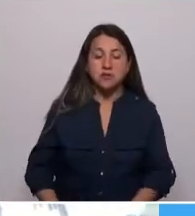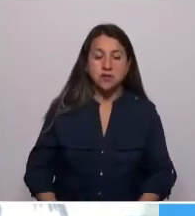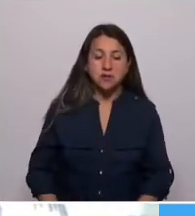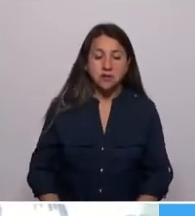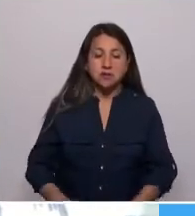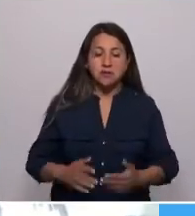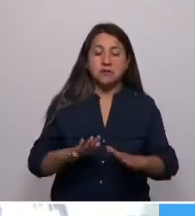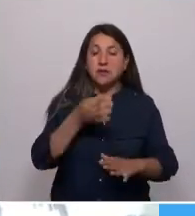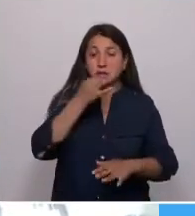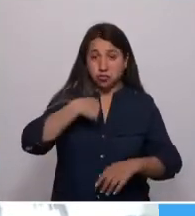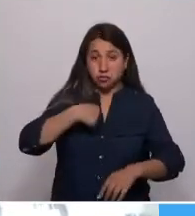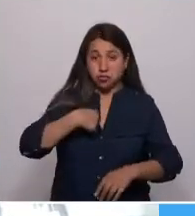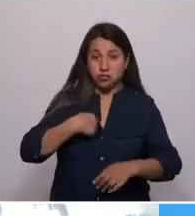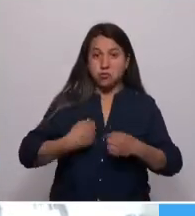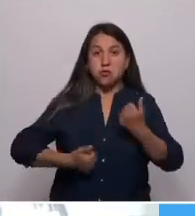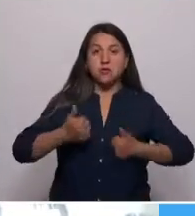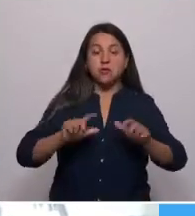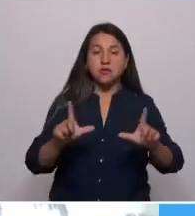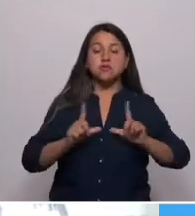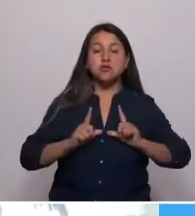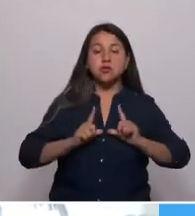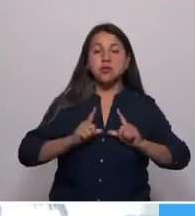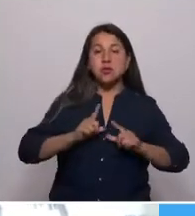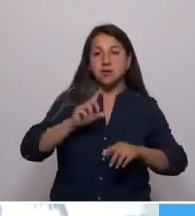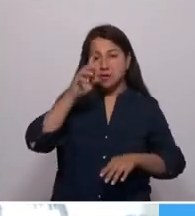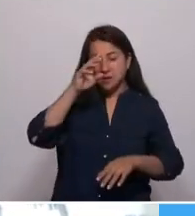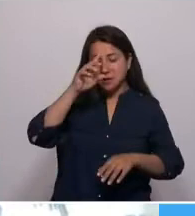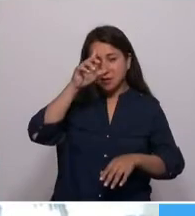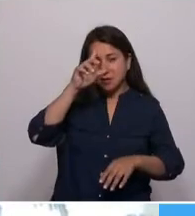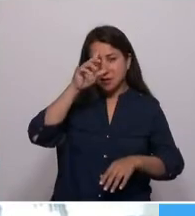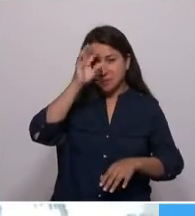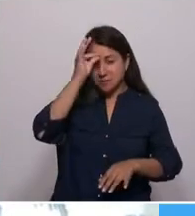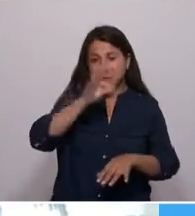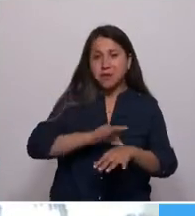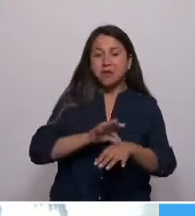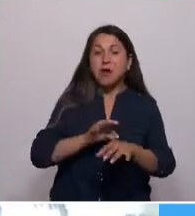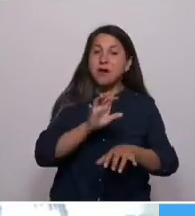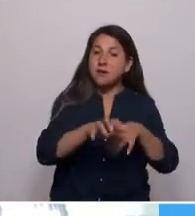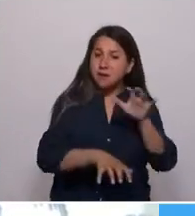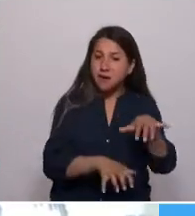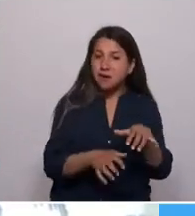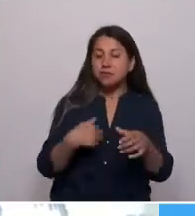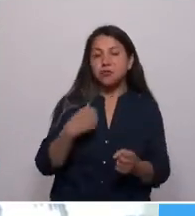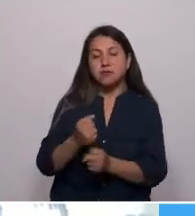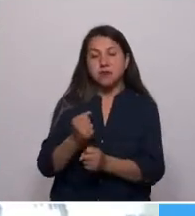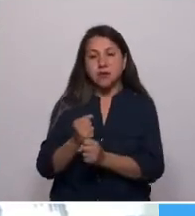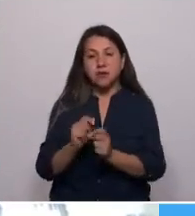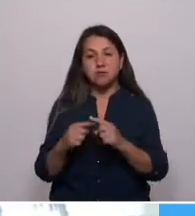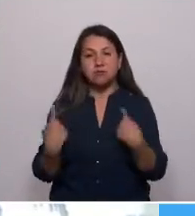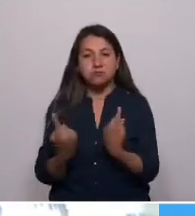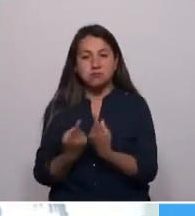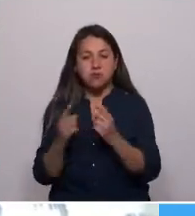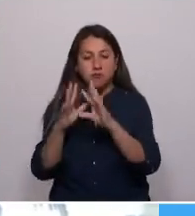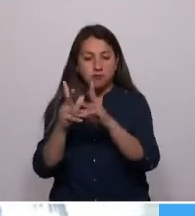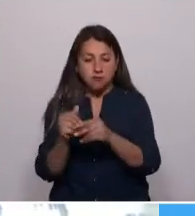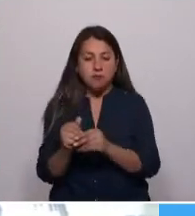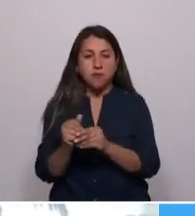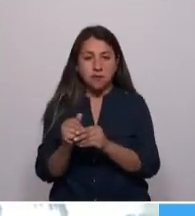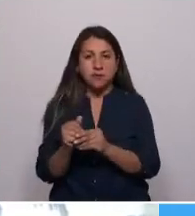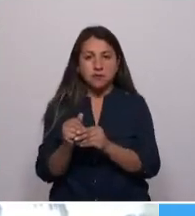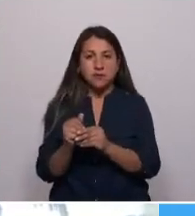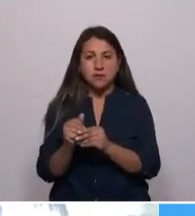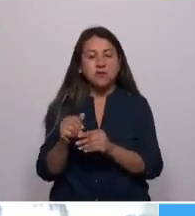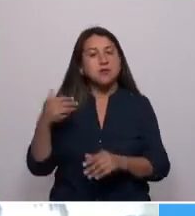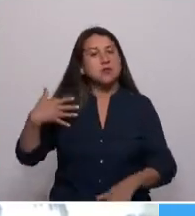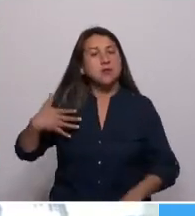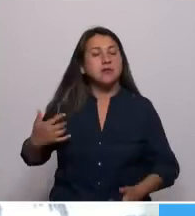veterinario formada en la universidad de concepción he trabajado el campo junto a mi familia pero lo más importante siempre ha sido